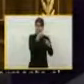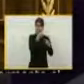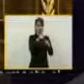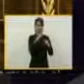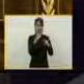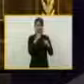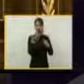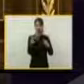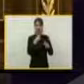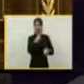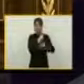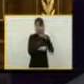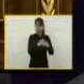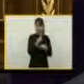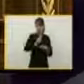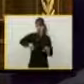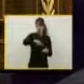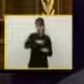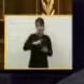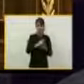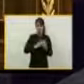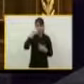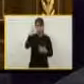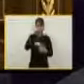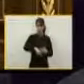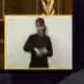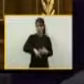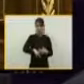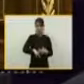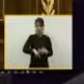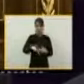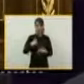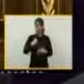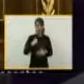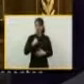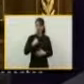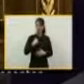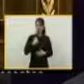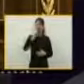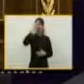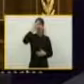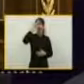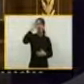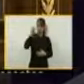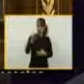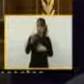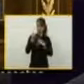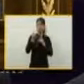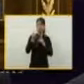son claramente de izquierda. Y, por tanto, no estoy de acuerdo en esta tesis de que se trata de